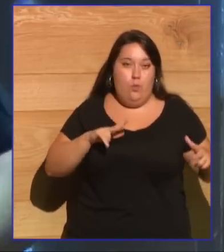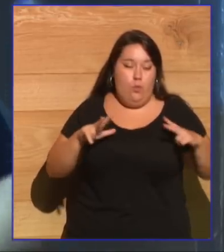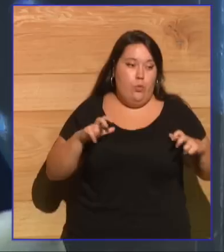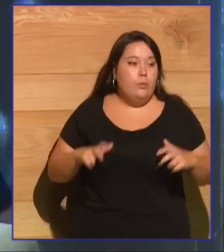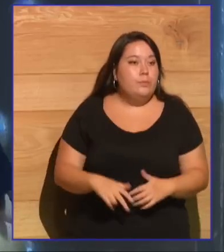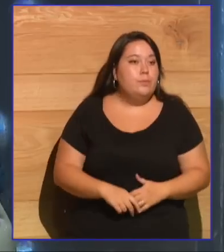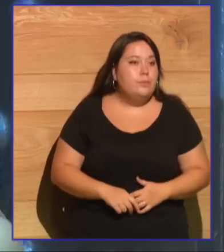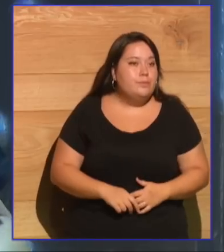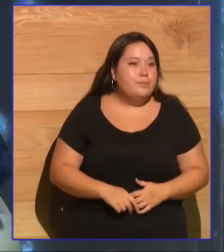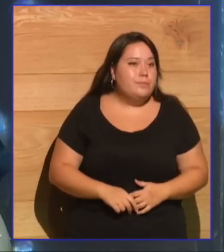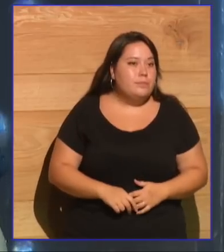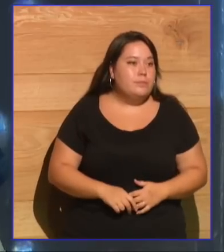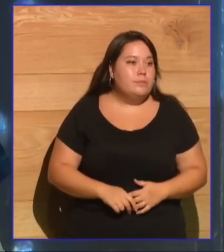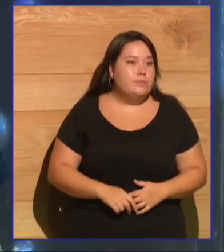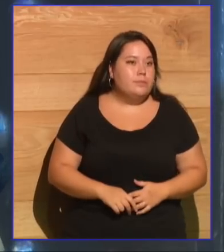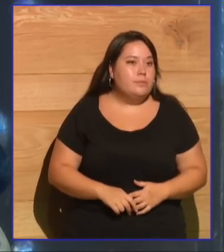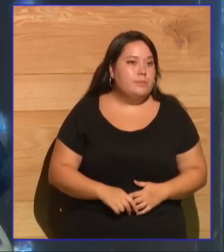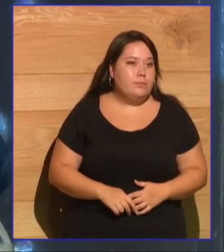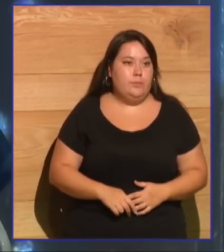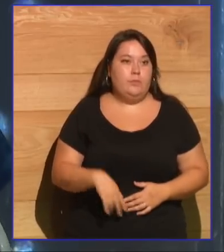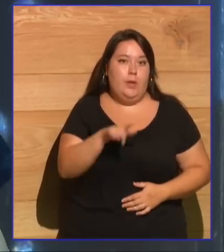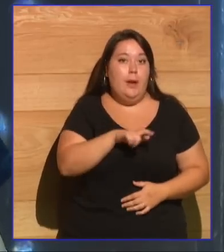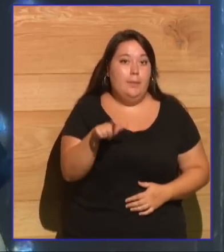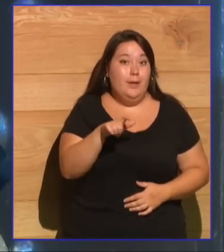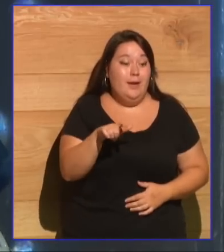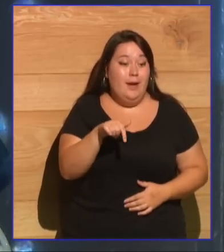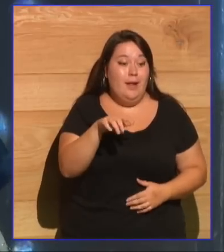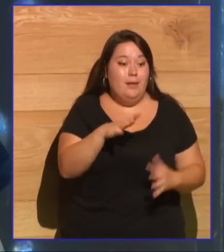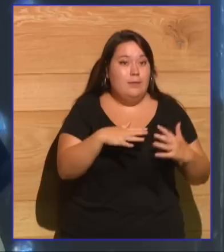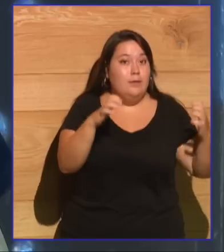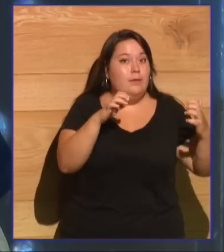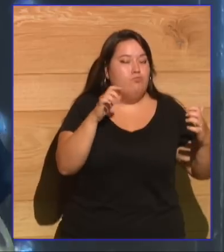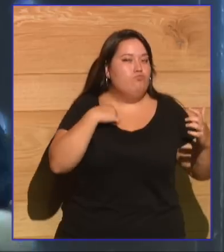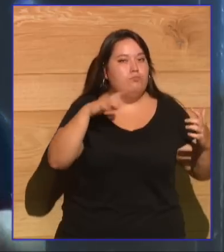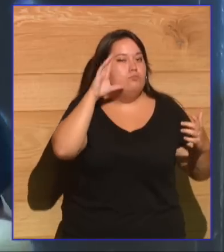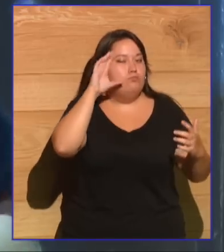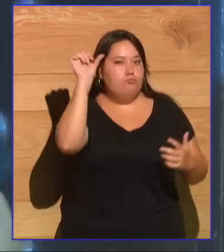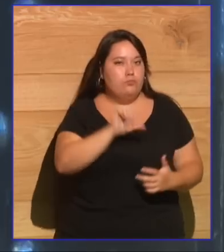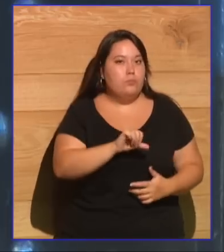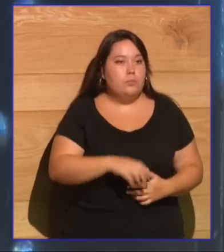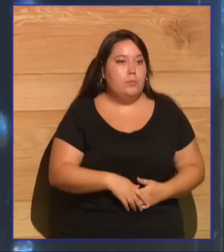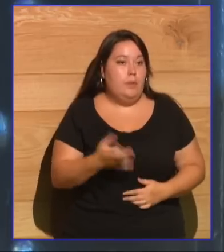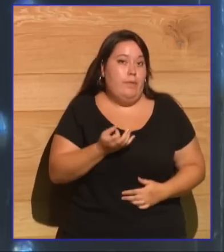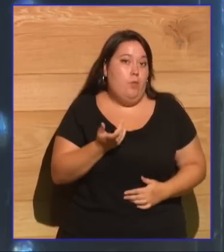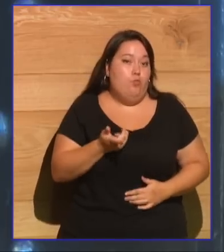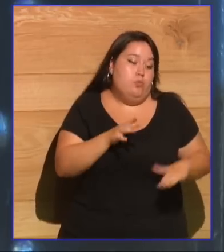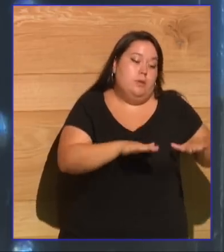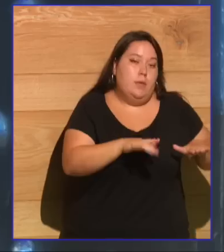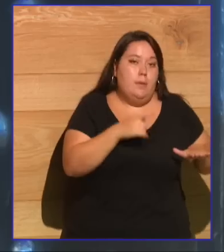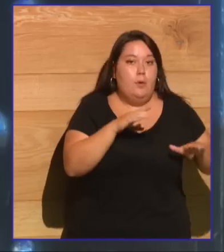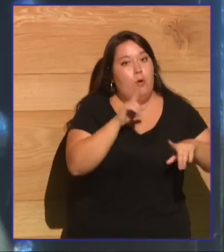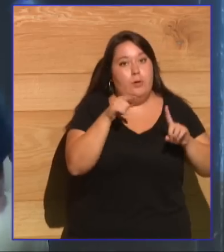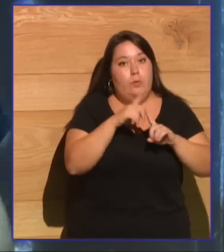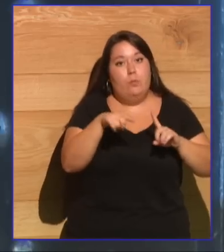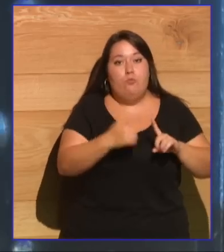claro yo me limitado a escuchar a las personas que estuvieron allí y antes a lo mejor eso no es suficiente lograría que haber estado allí de verdad para poder hablar